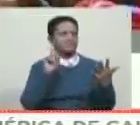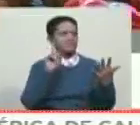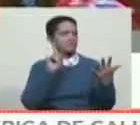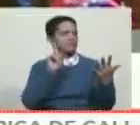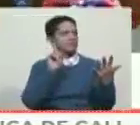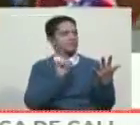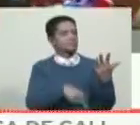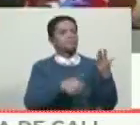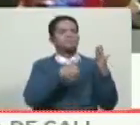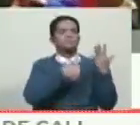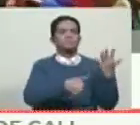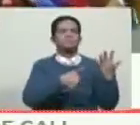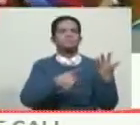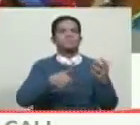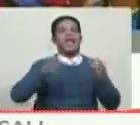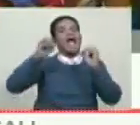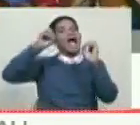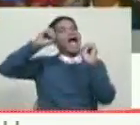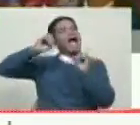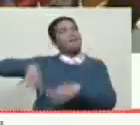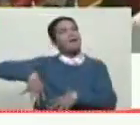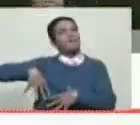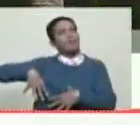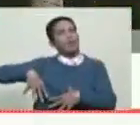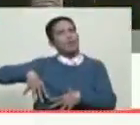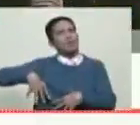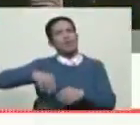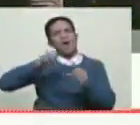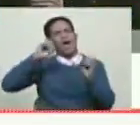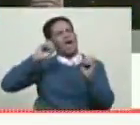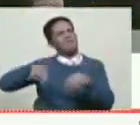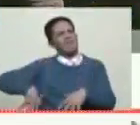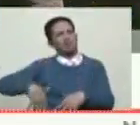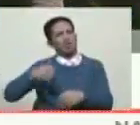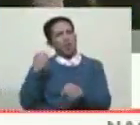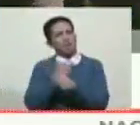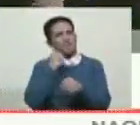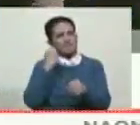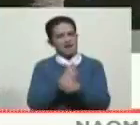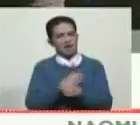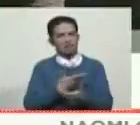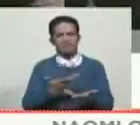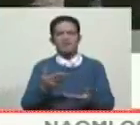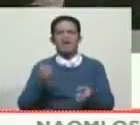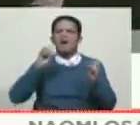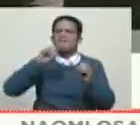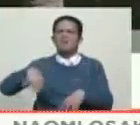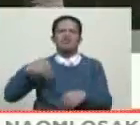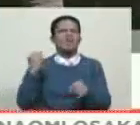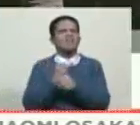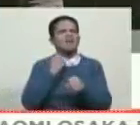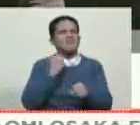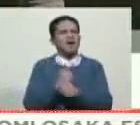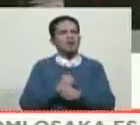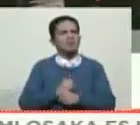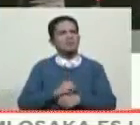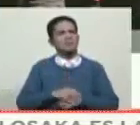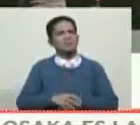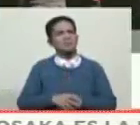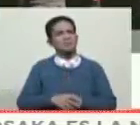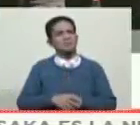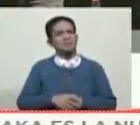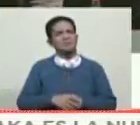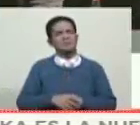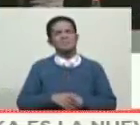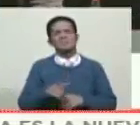cargo, declarado como tal por la Asamblea Nacional. Abandono del cargo, cuando Nicolás hace 3, 4 y 5